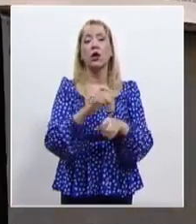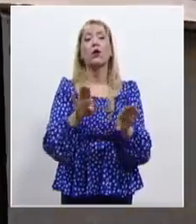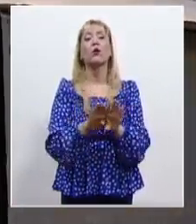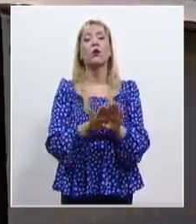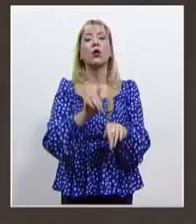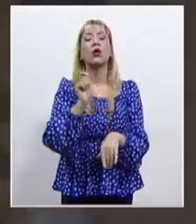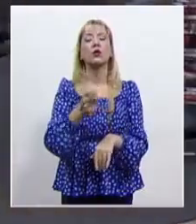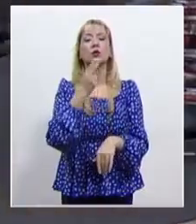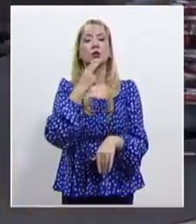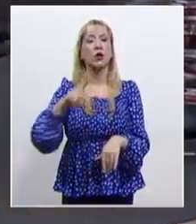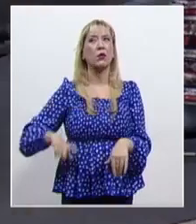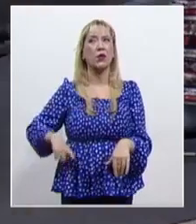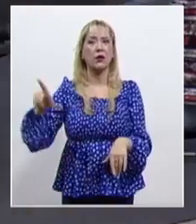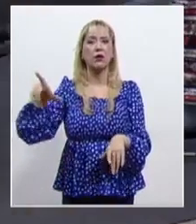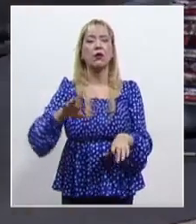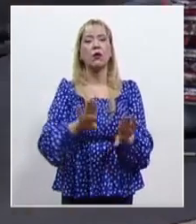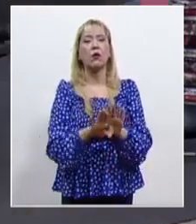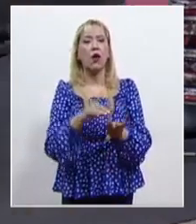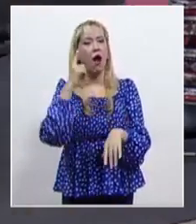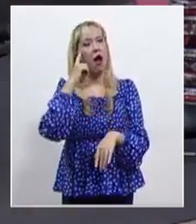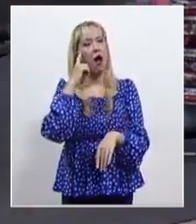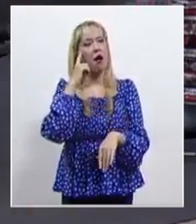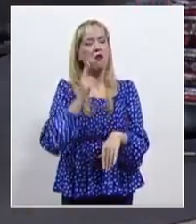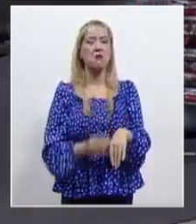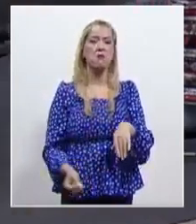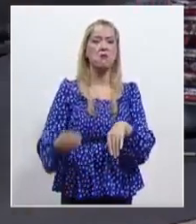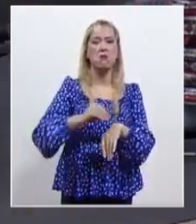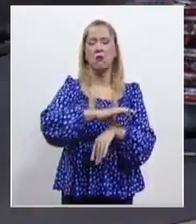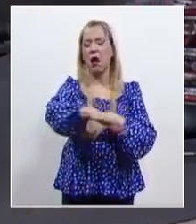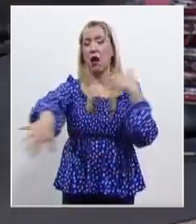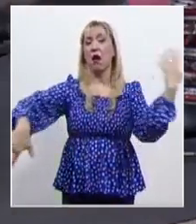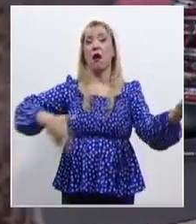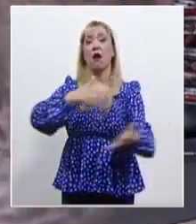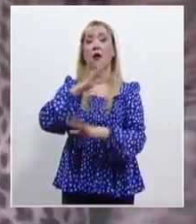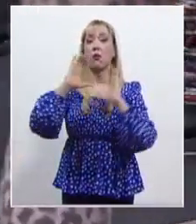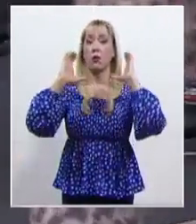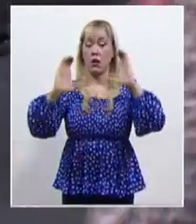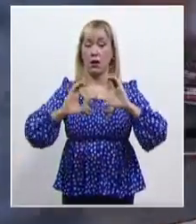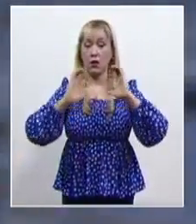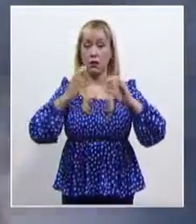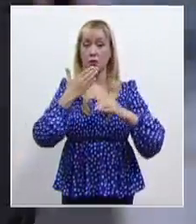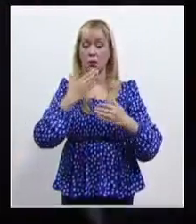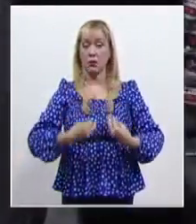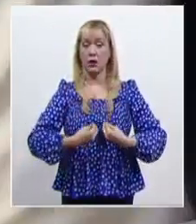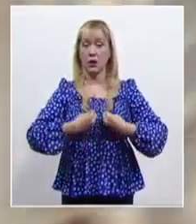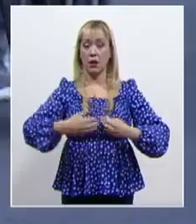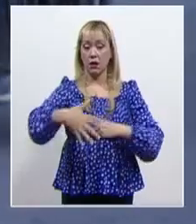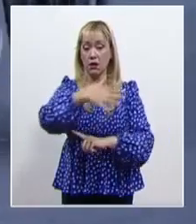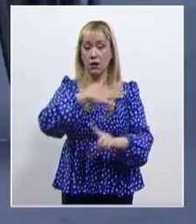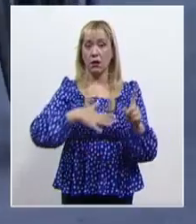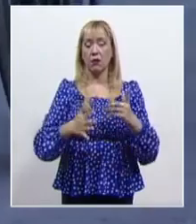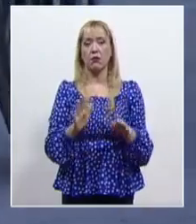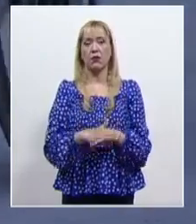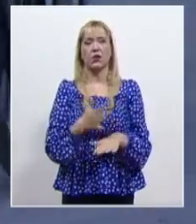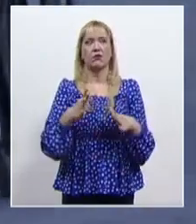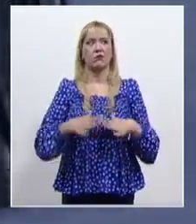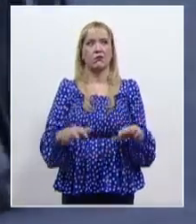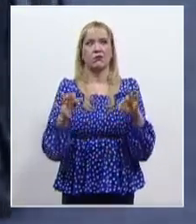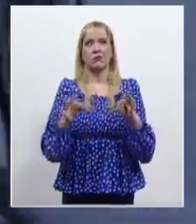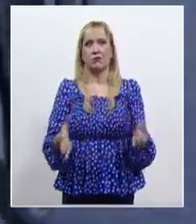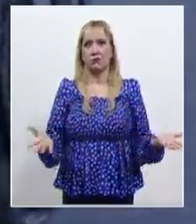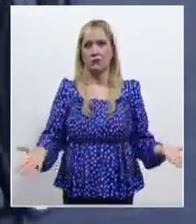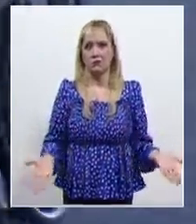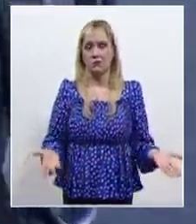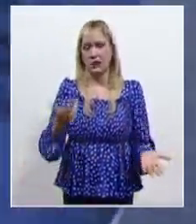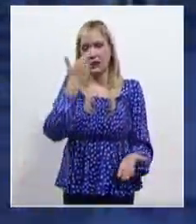pública cualquier tipo de alteración de la paz pública, la tranquilidad o seguridad social, por resultar incierta y ambigua, lo que violaba